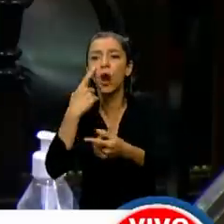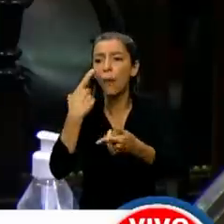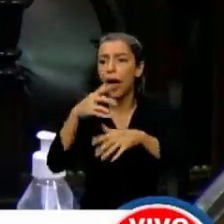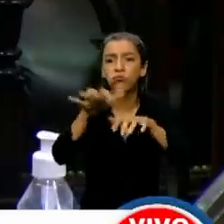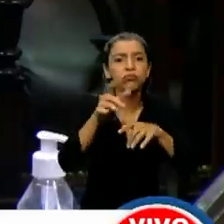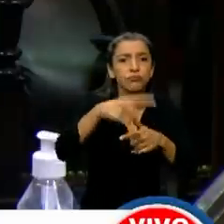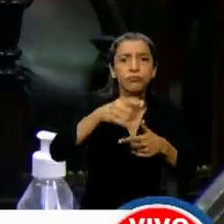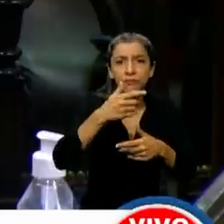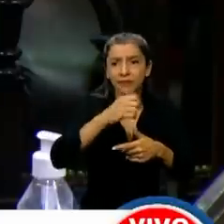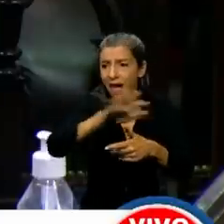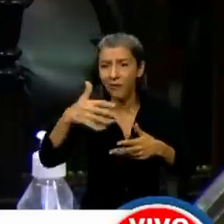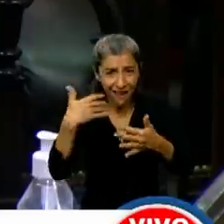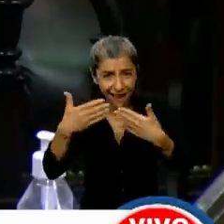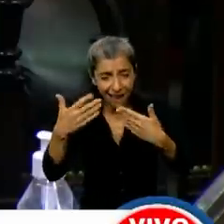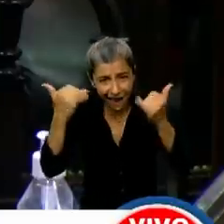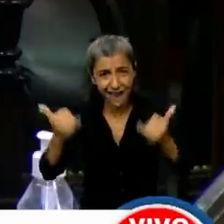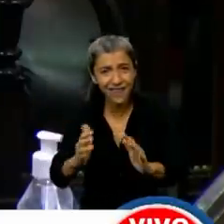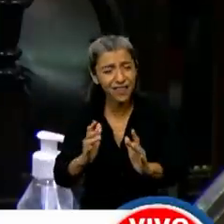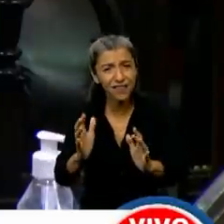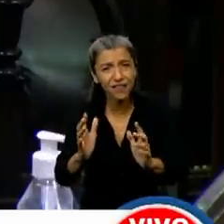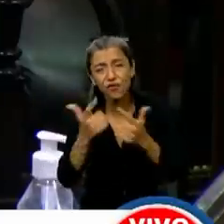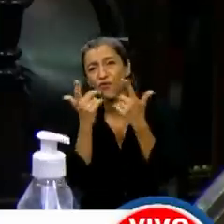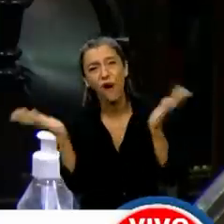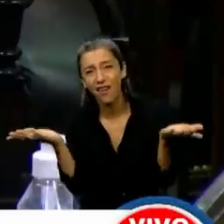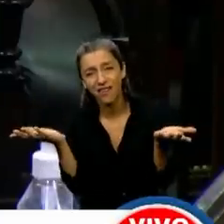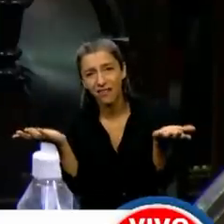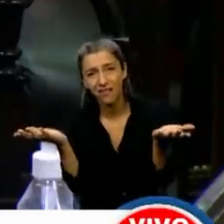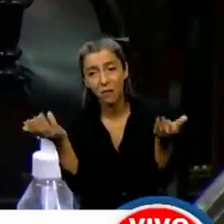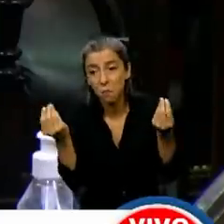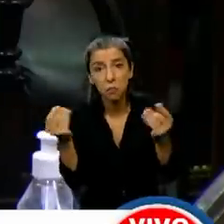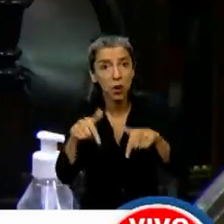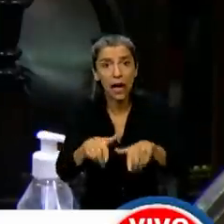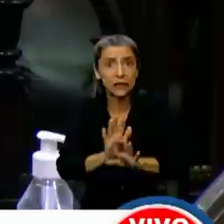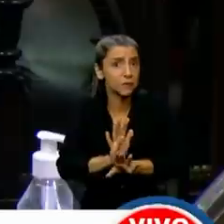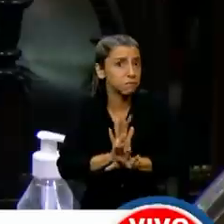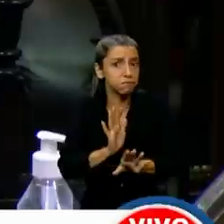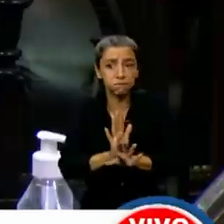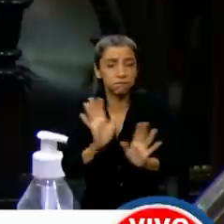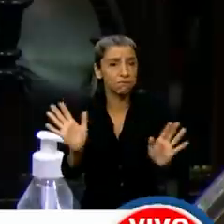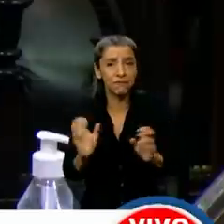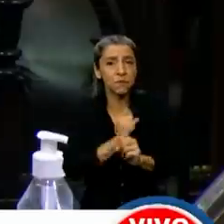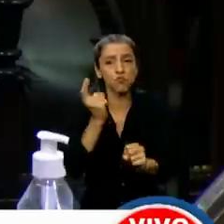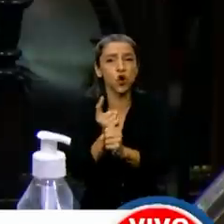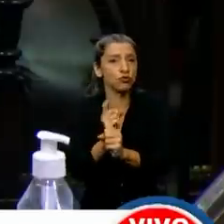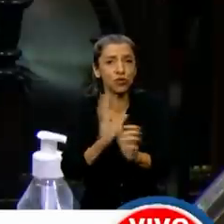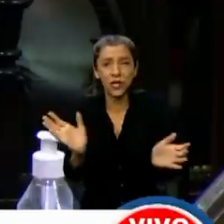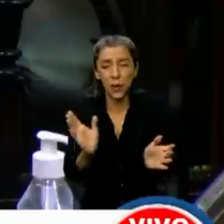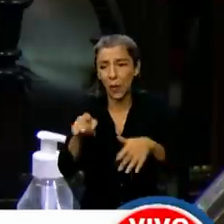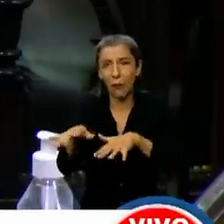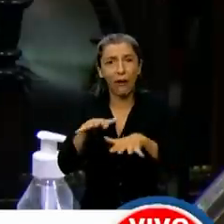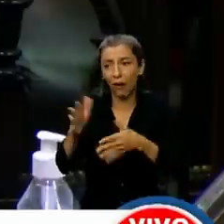hablan con esta brecha el 100 por ciento no hay ninguna posibilidad de sostener al dinamismo productivo